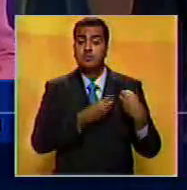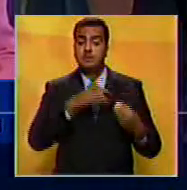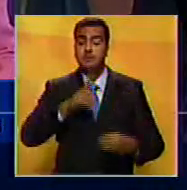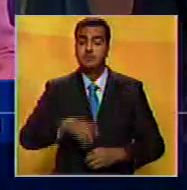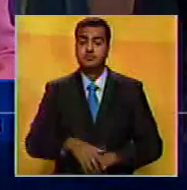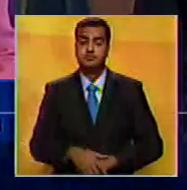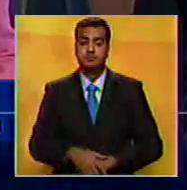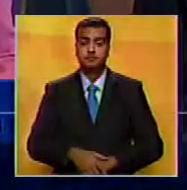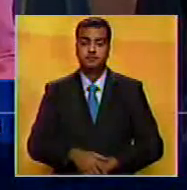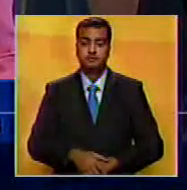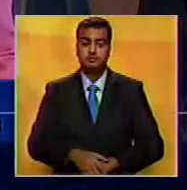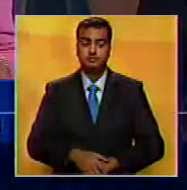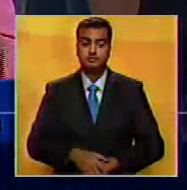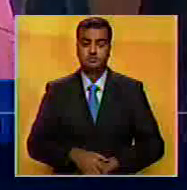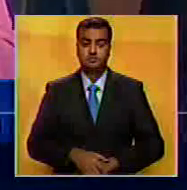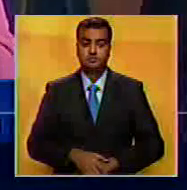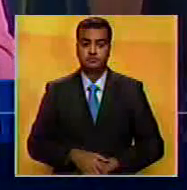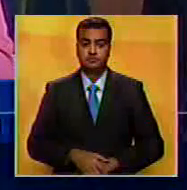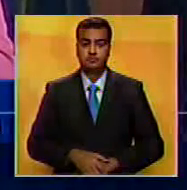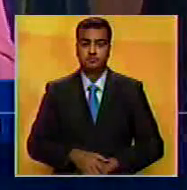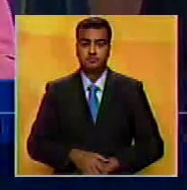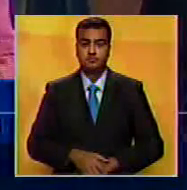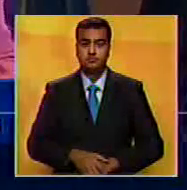diplomacia bolivariana.